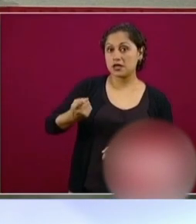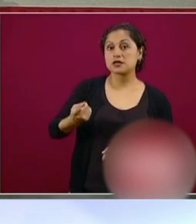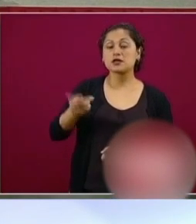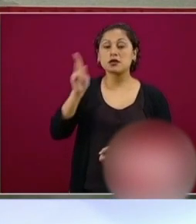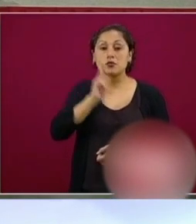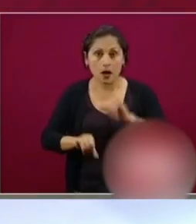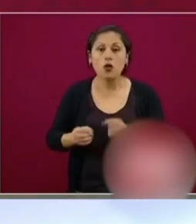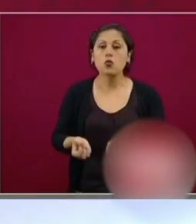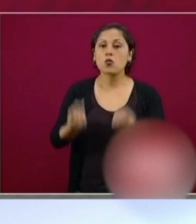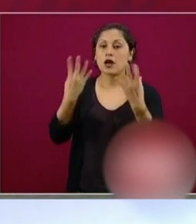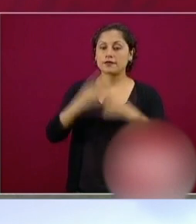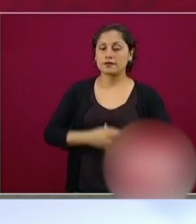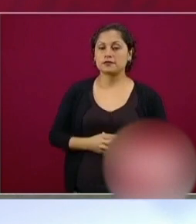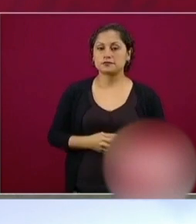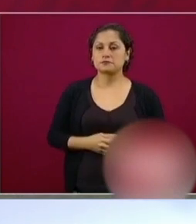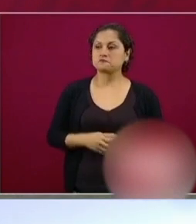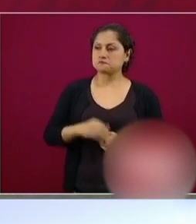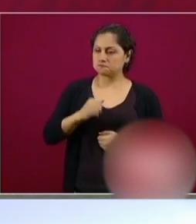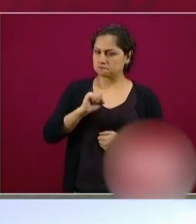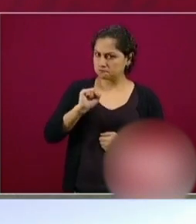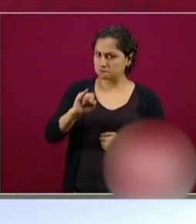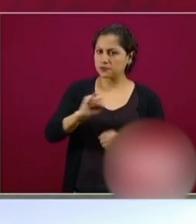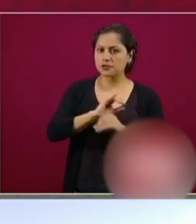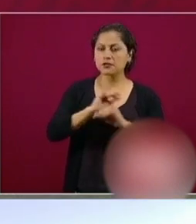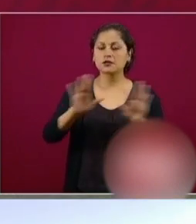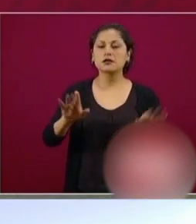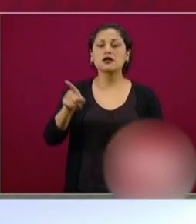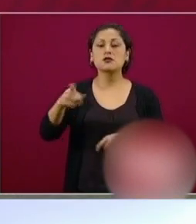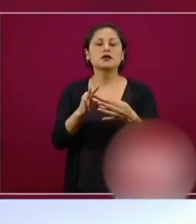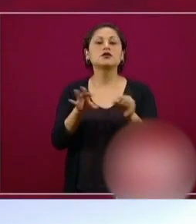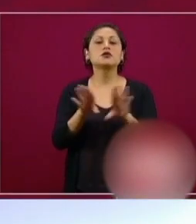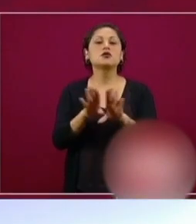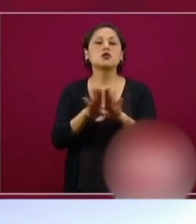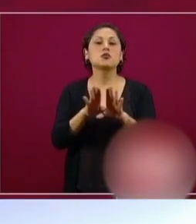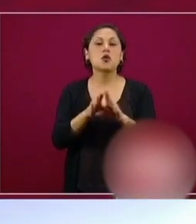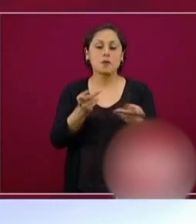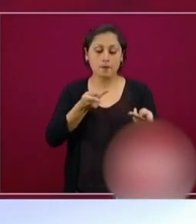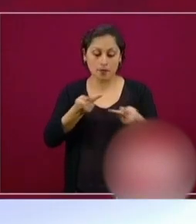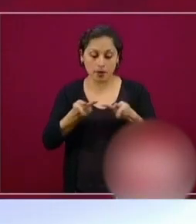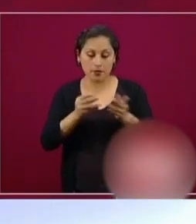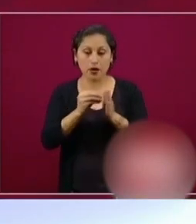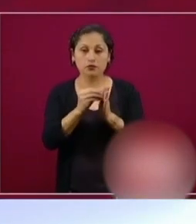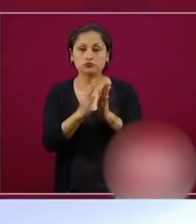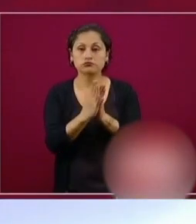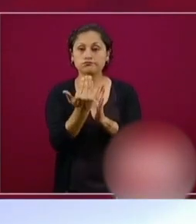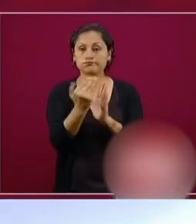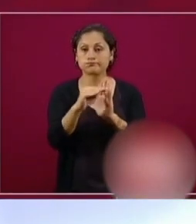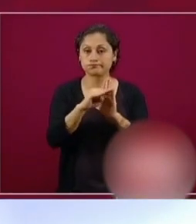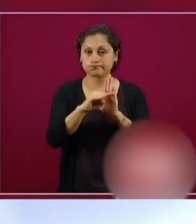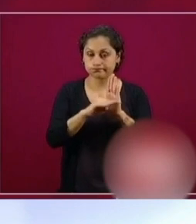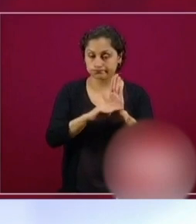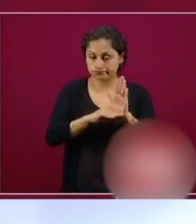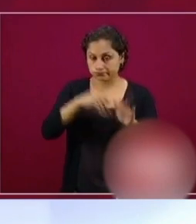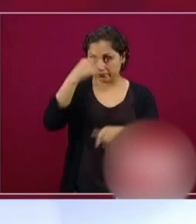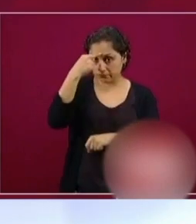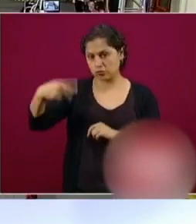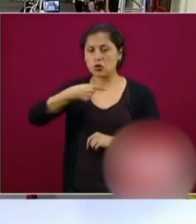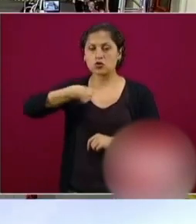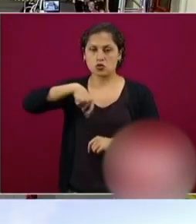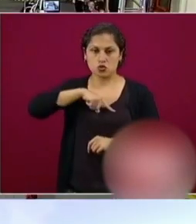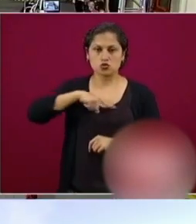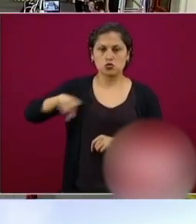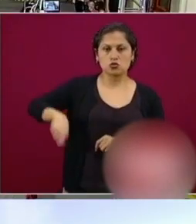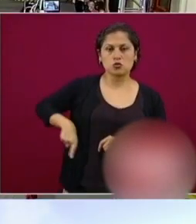han hecho a miembros del gabinete federal y se le preguntó si el presidente Andrés Manuel López Obrador se ha hecho alguna prueba.